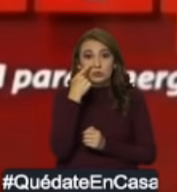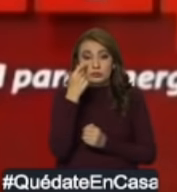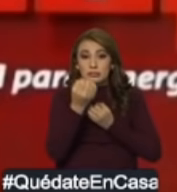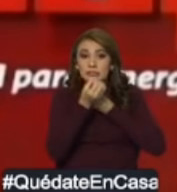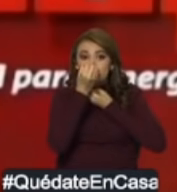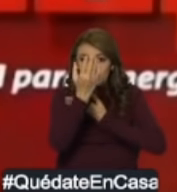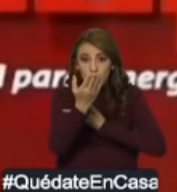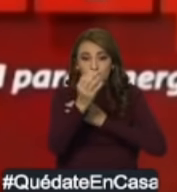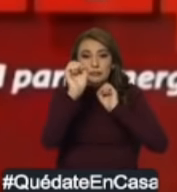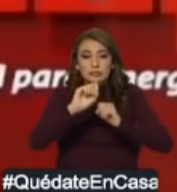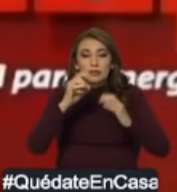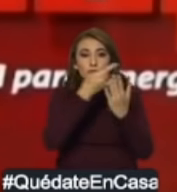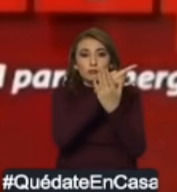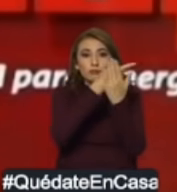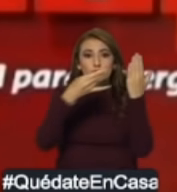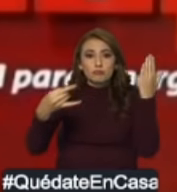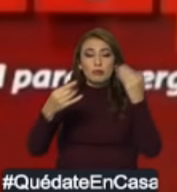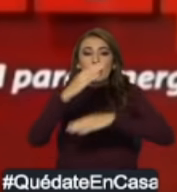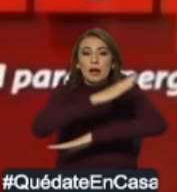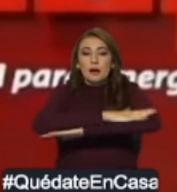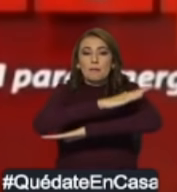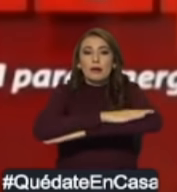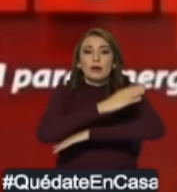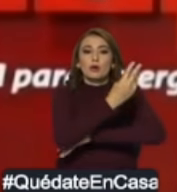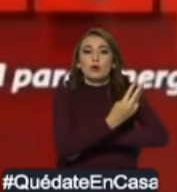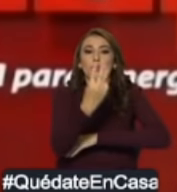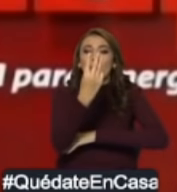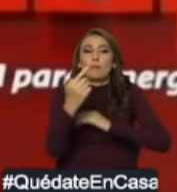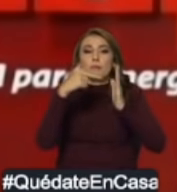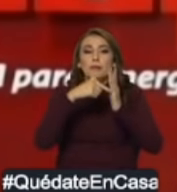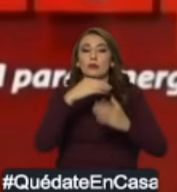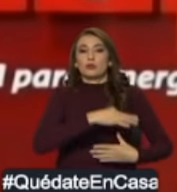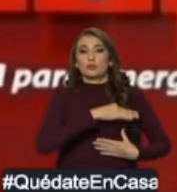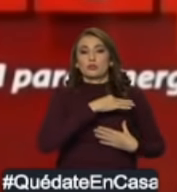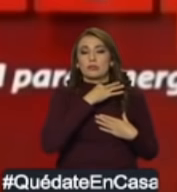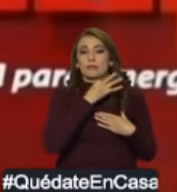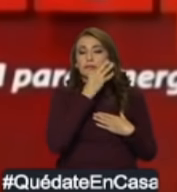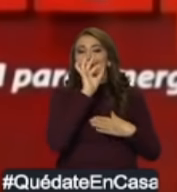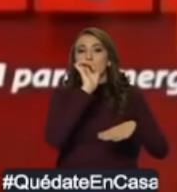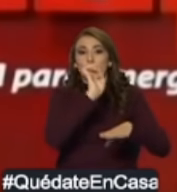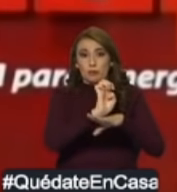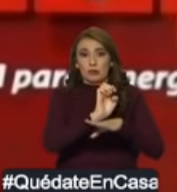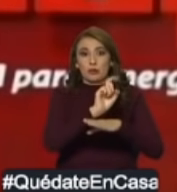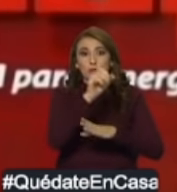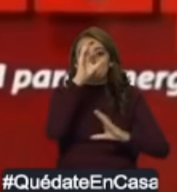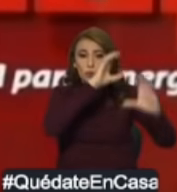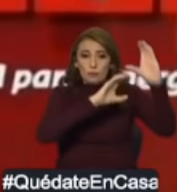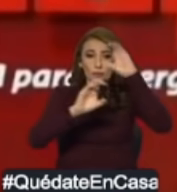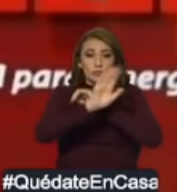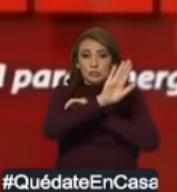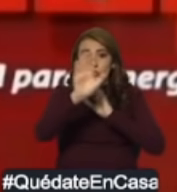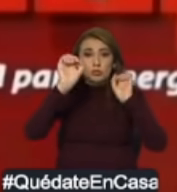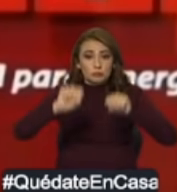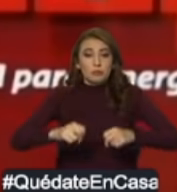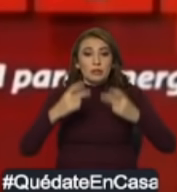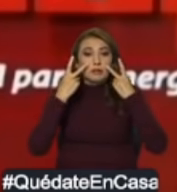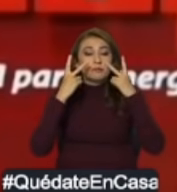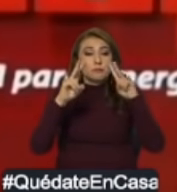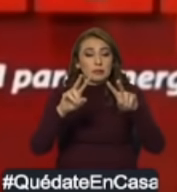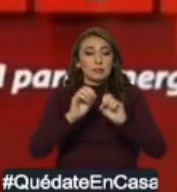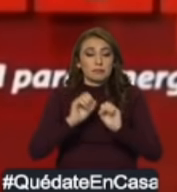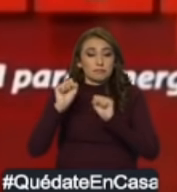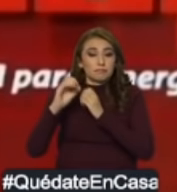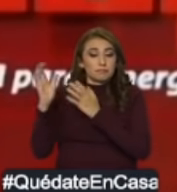Coronavirus Ecuador, que es en donde estamos concentrando toda la información. Y este último informe del IGM que clasifica